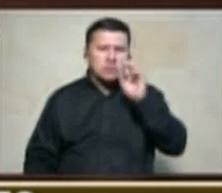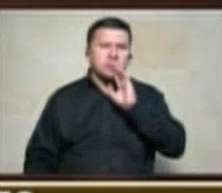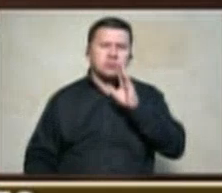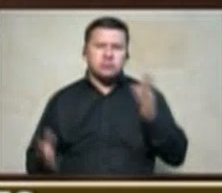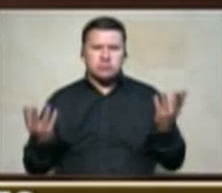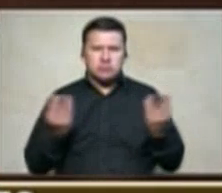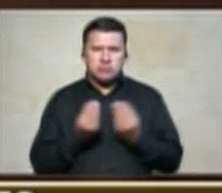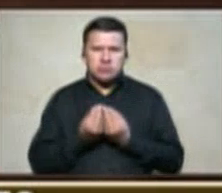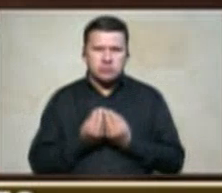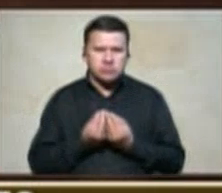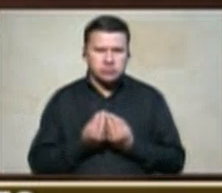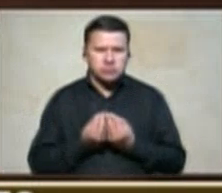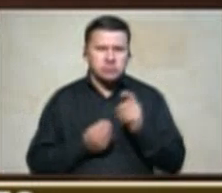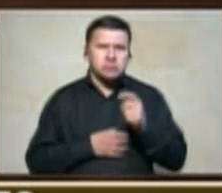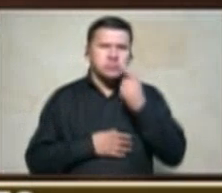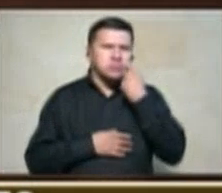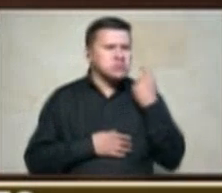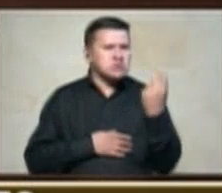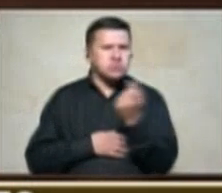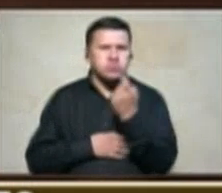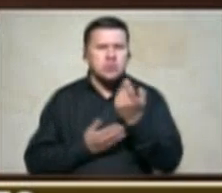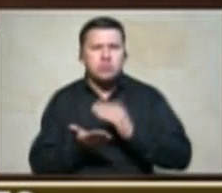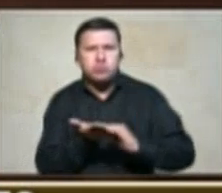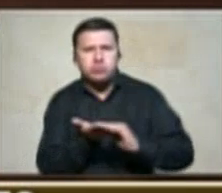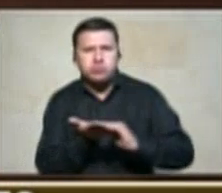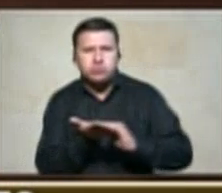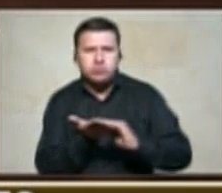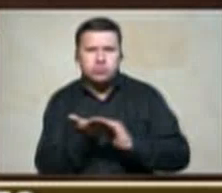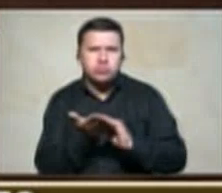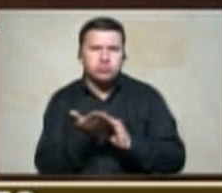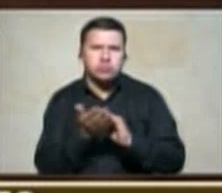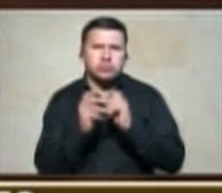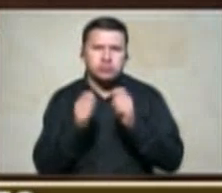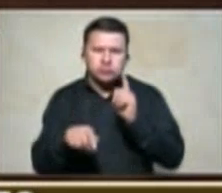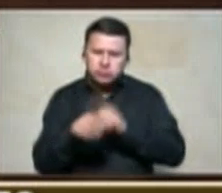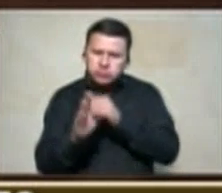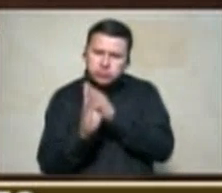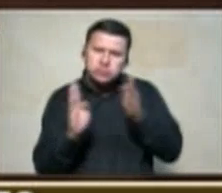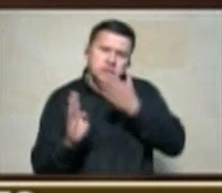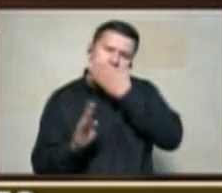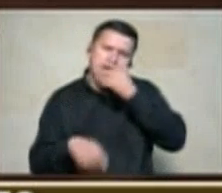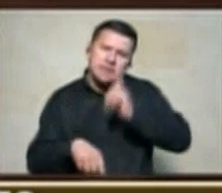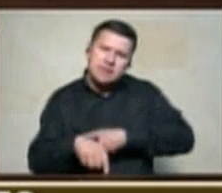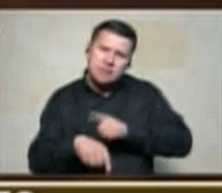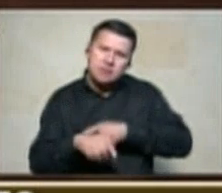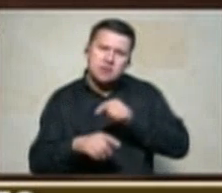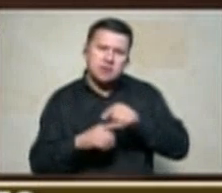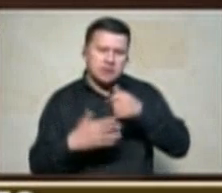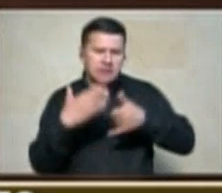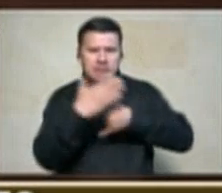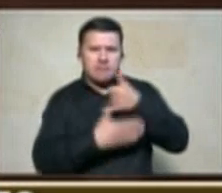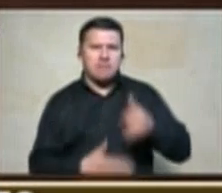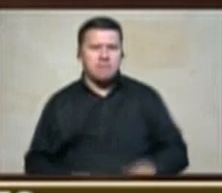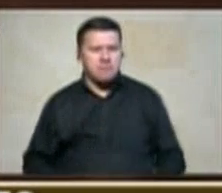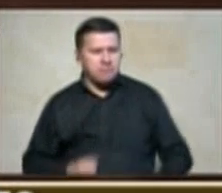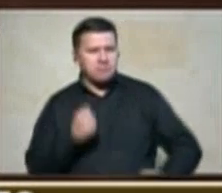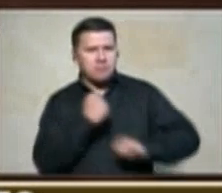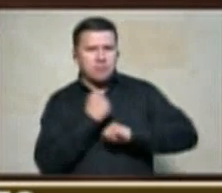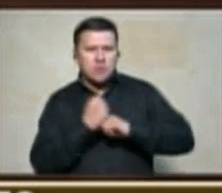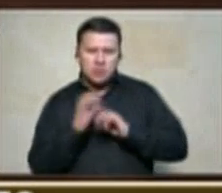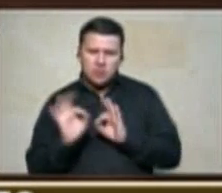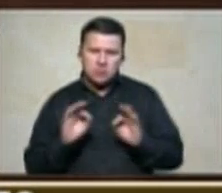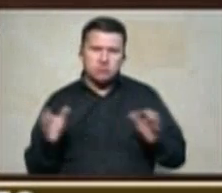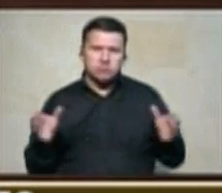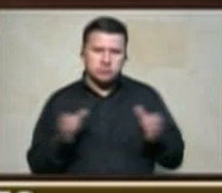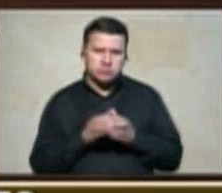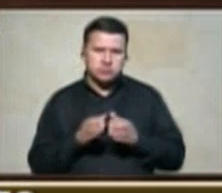extranjero en la búsqueda de solucionar o de dar el tránsito a mejores momentos en este país, apoya a estas